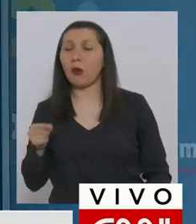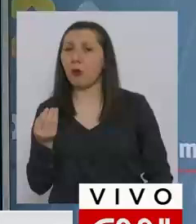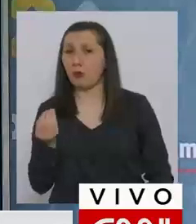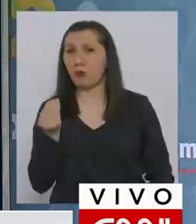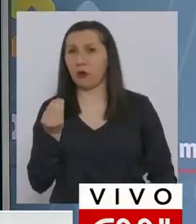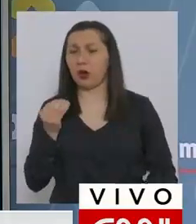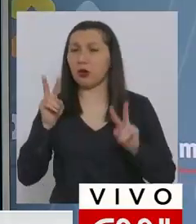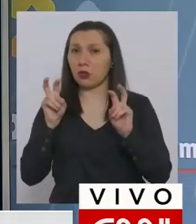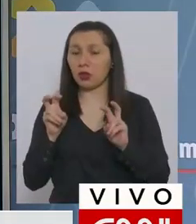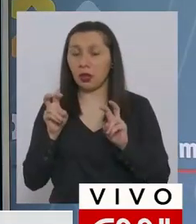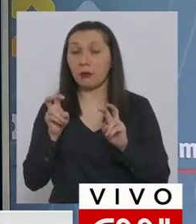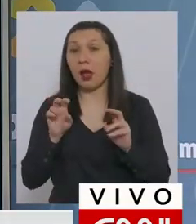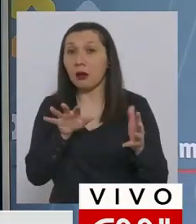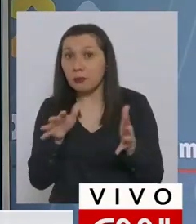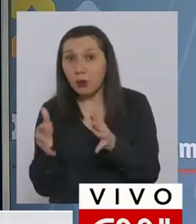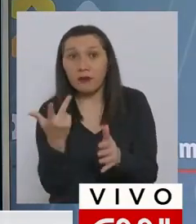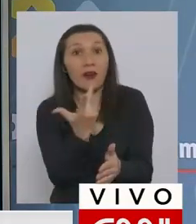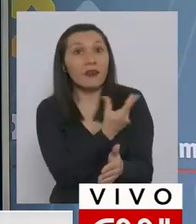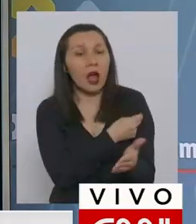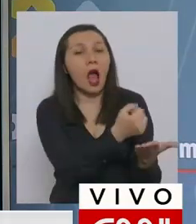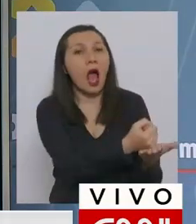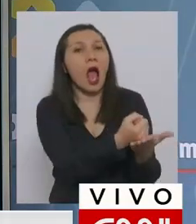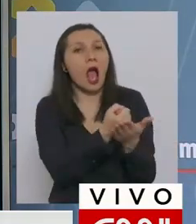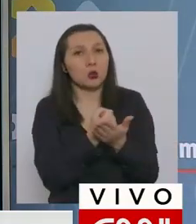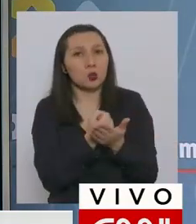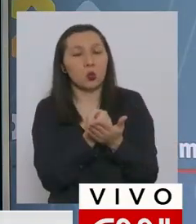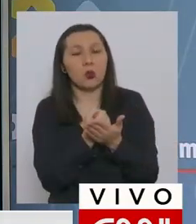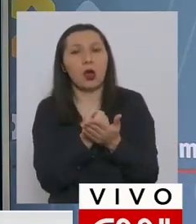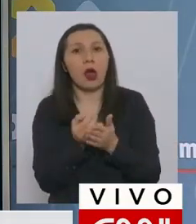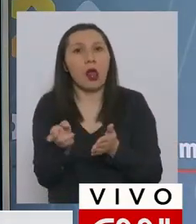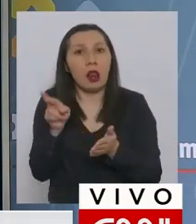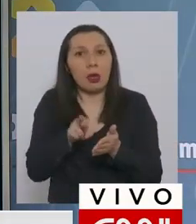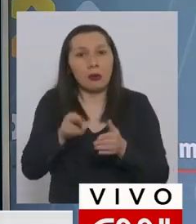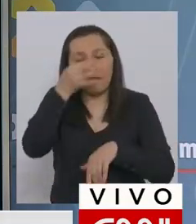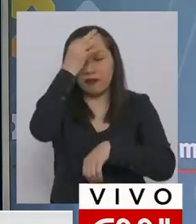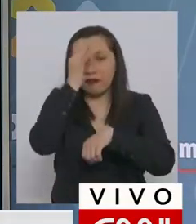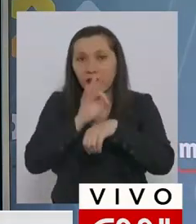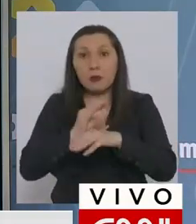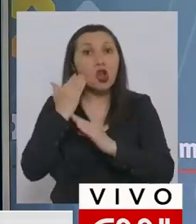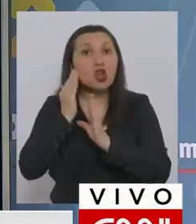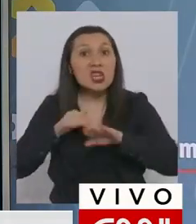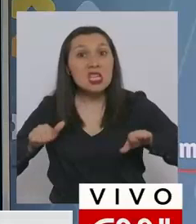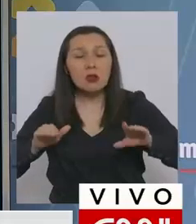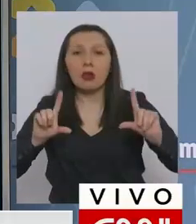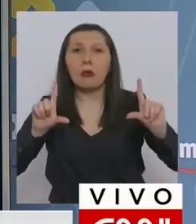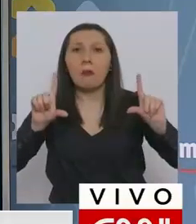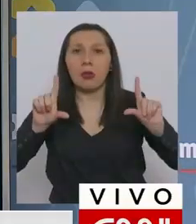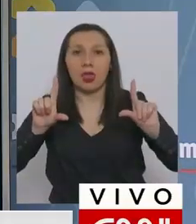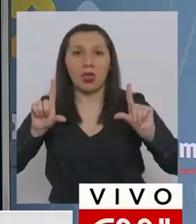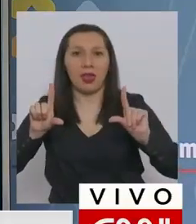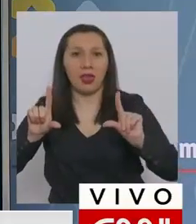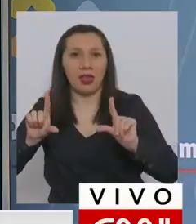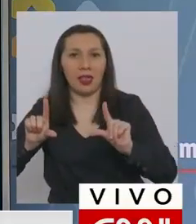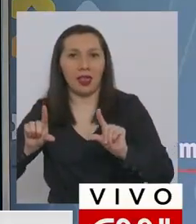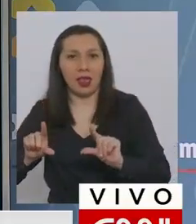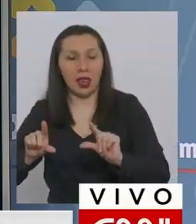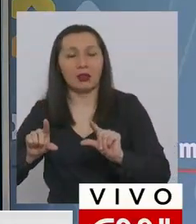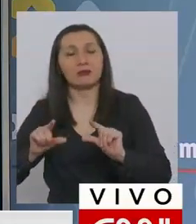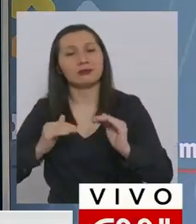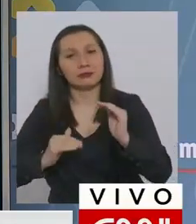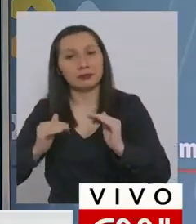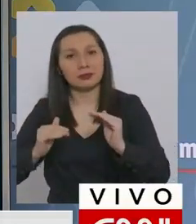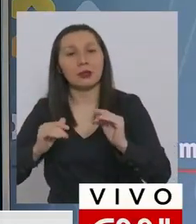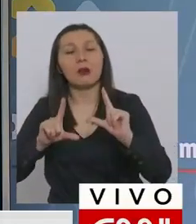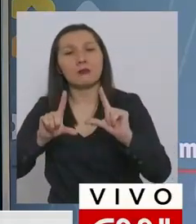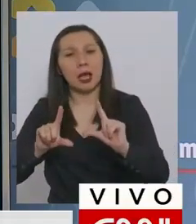semanalmente. Por ejemplo, en la semana epidemiológica 25, que corresponde al inicio de la vacunación, se notificaron 9 casos y